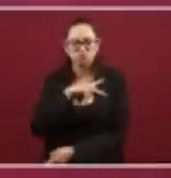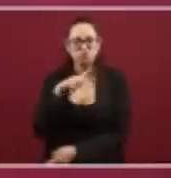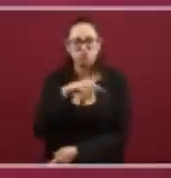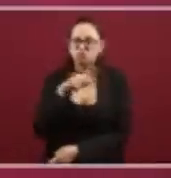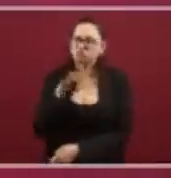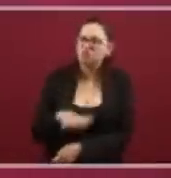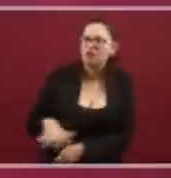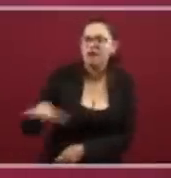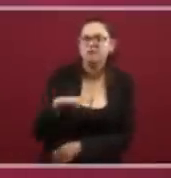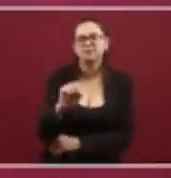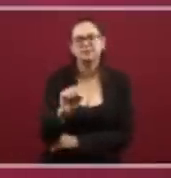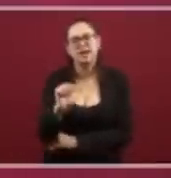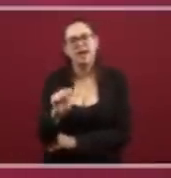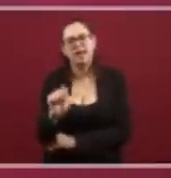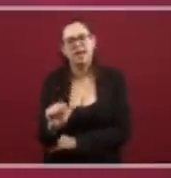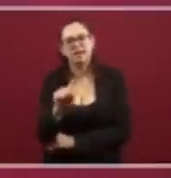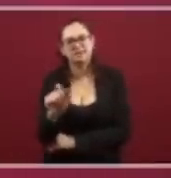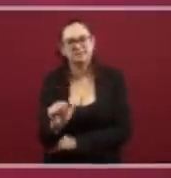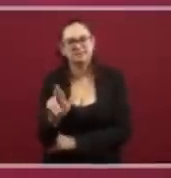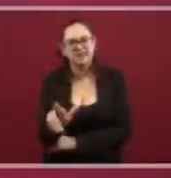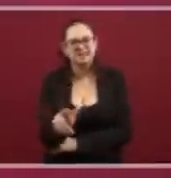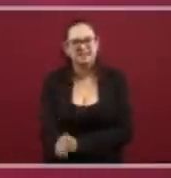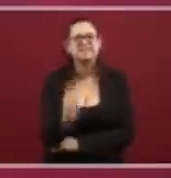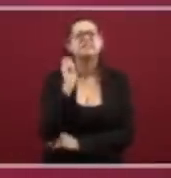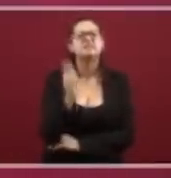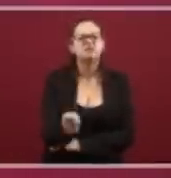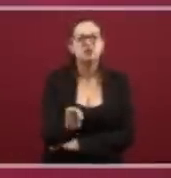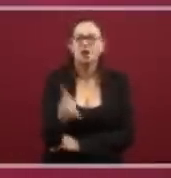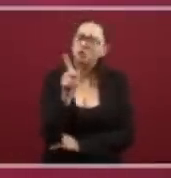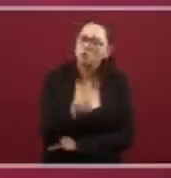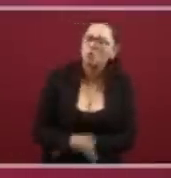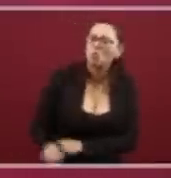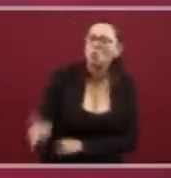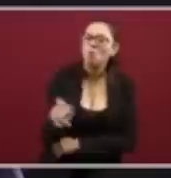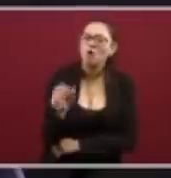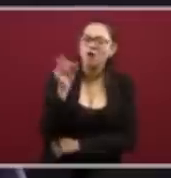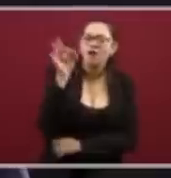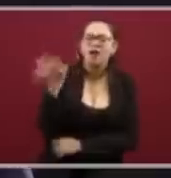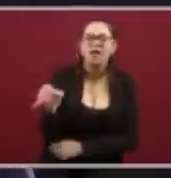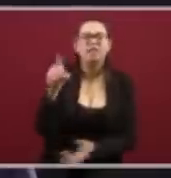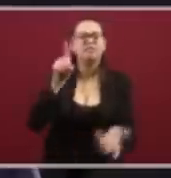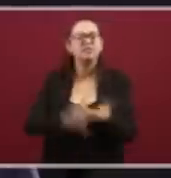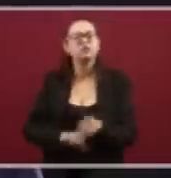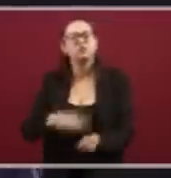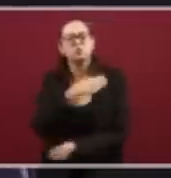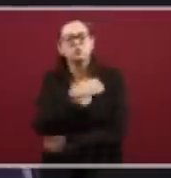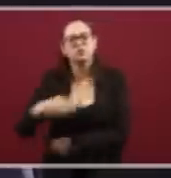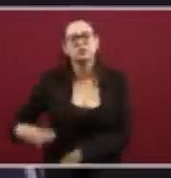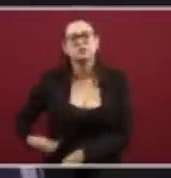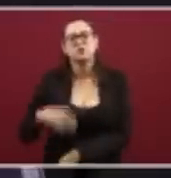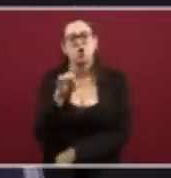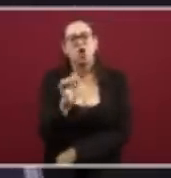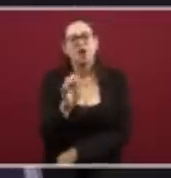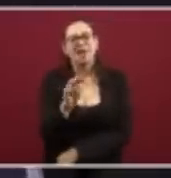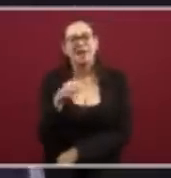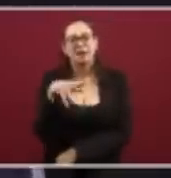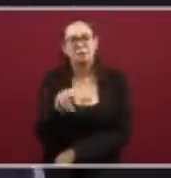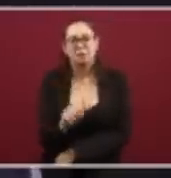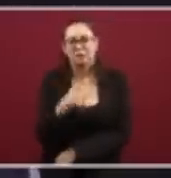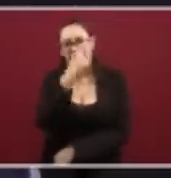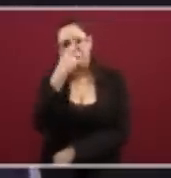salazar salazar es un pueblo que forma parte del municipio de lerma en el estado de